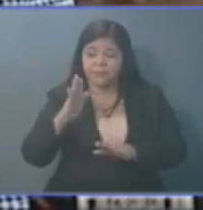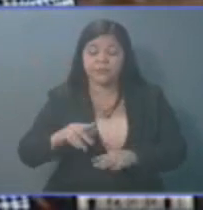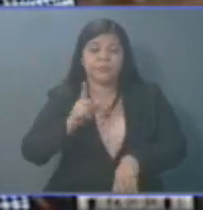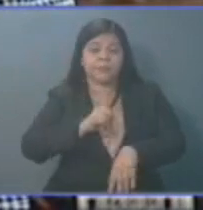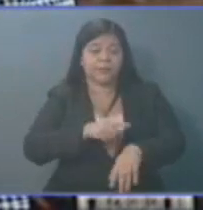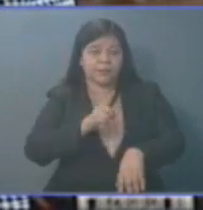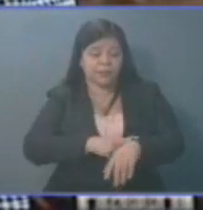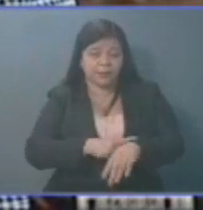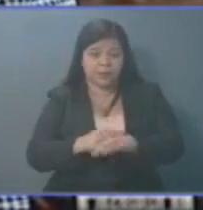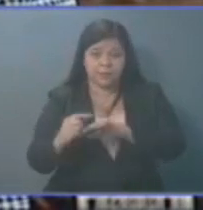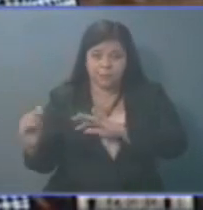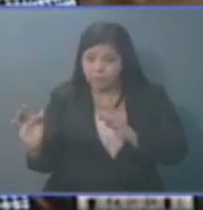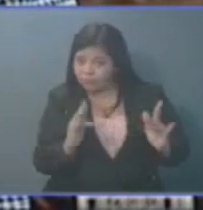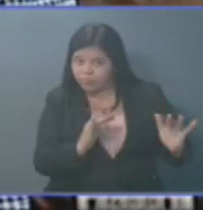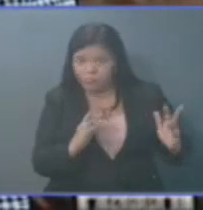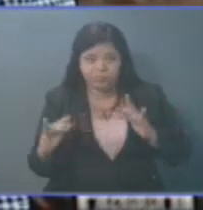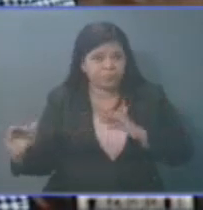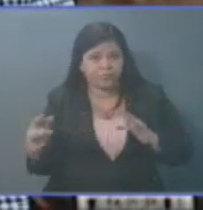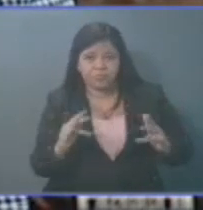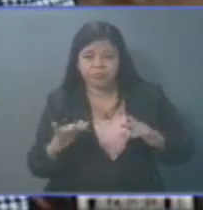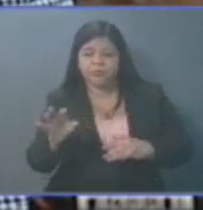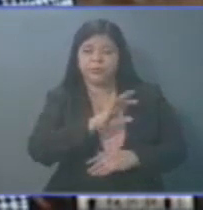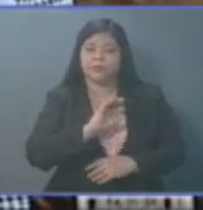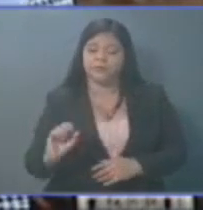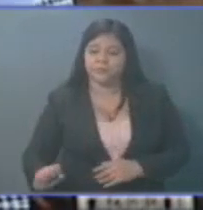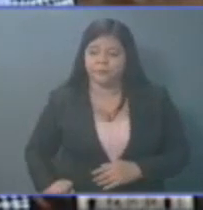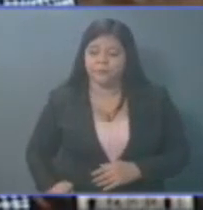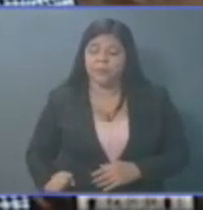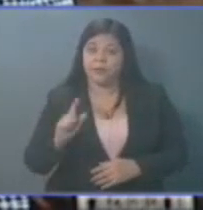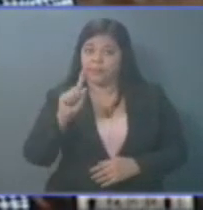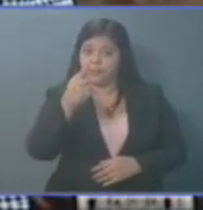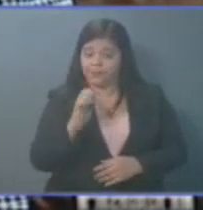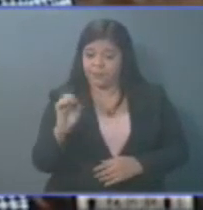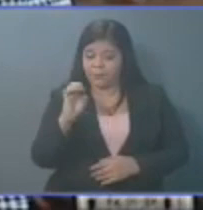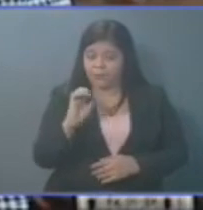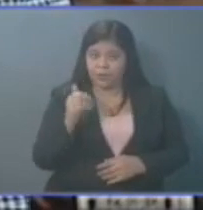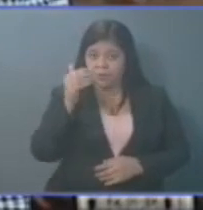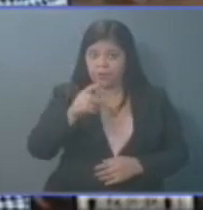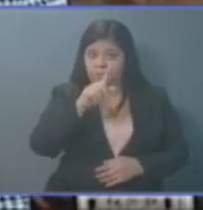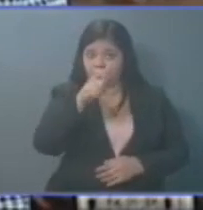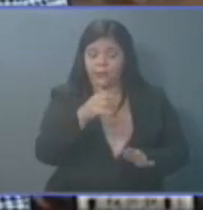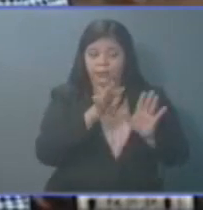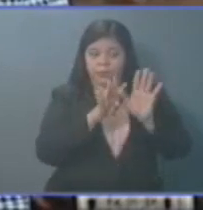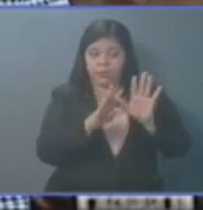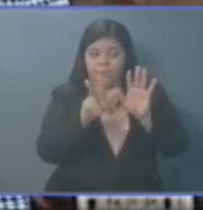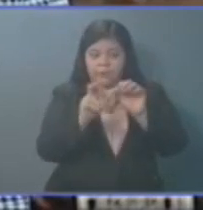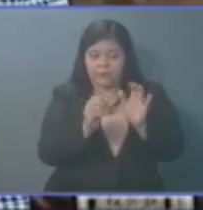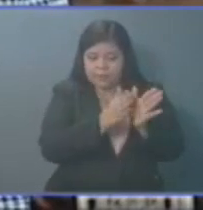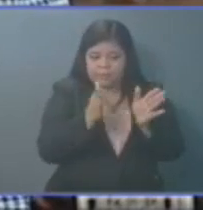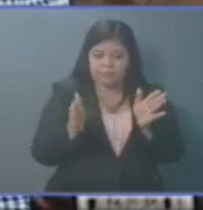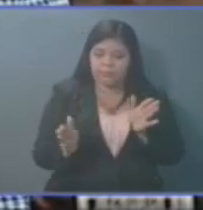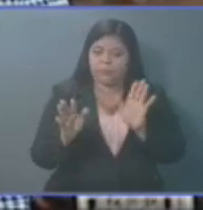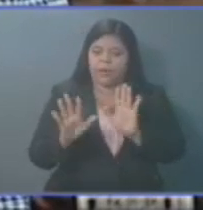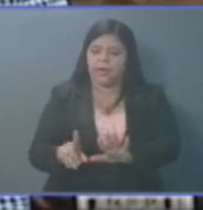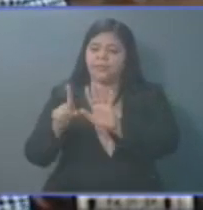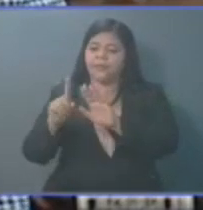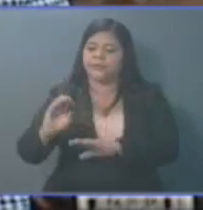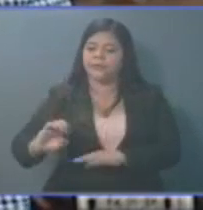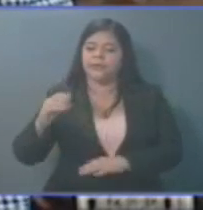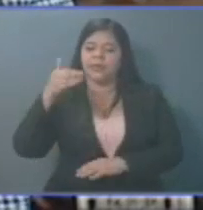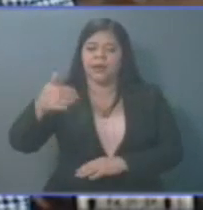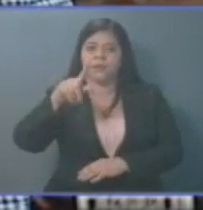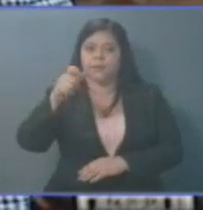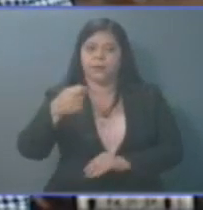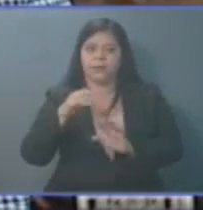conflicto armado interno de El Salvador del 1 de enero de 1980 al 16